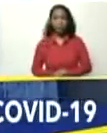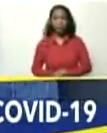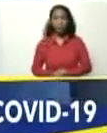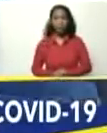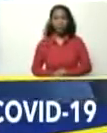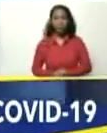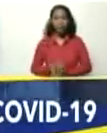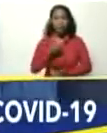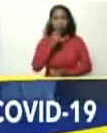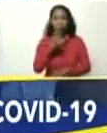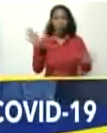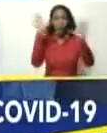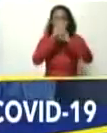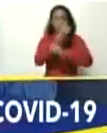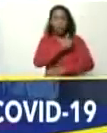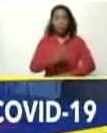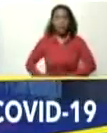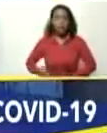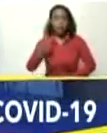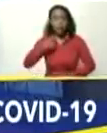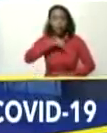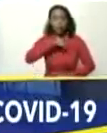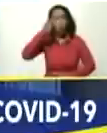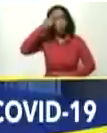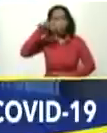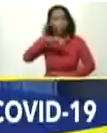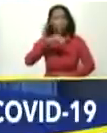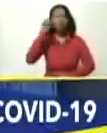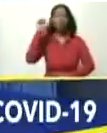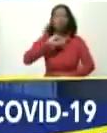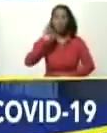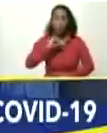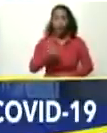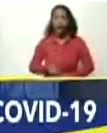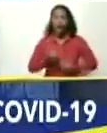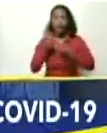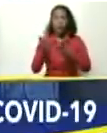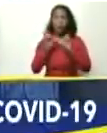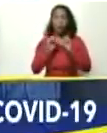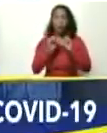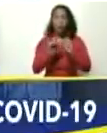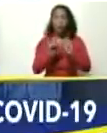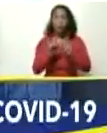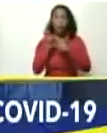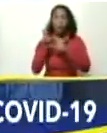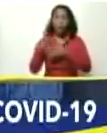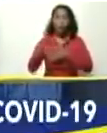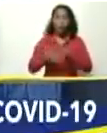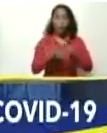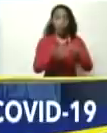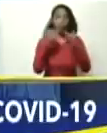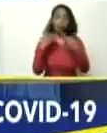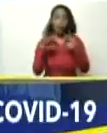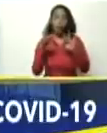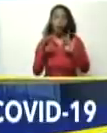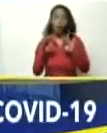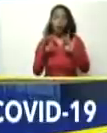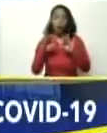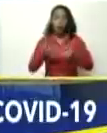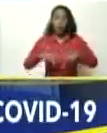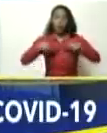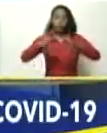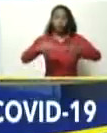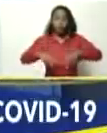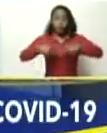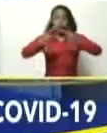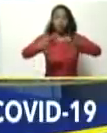Buenas noches, presidente, a todo nuestro pueblo. Efectivamente, el virus continuará su curso natural de evolución y